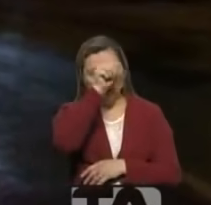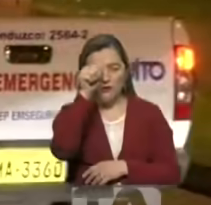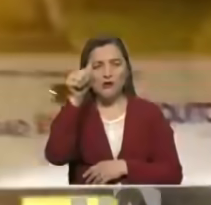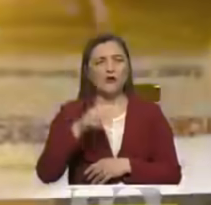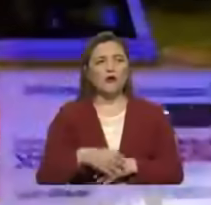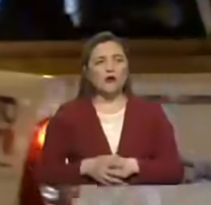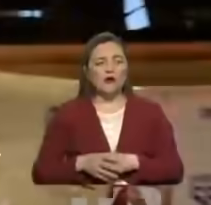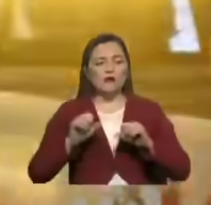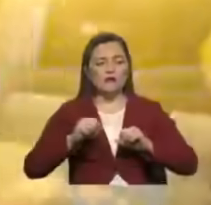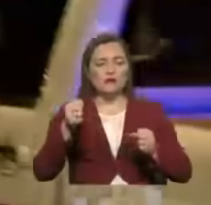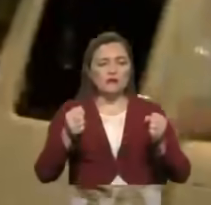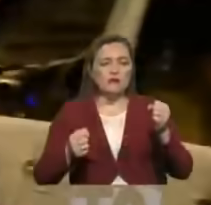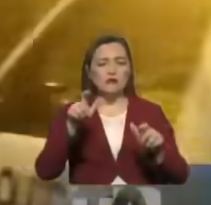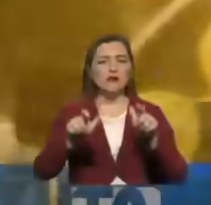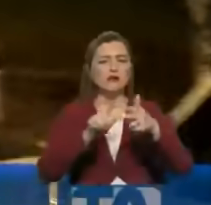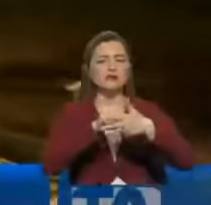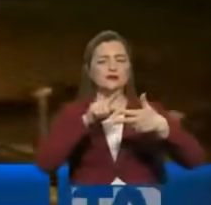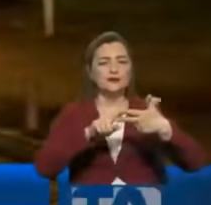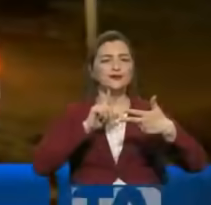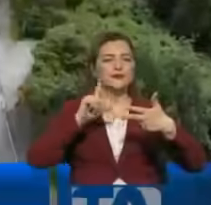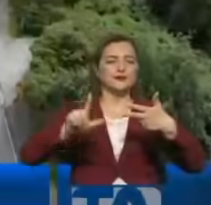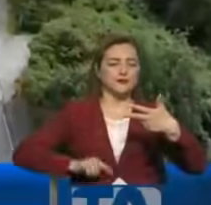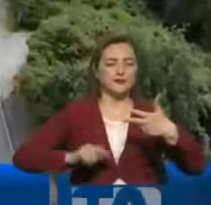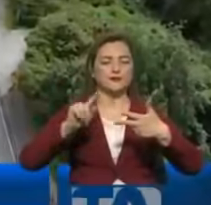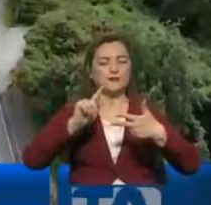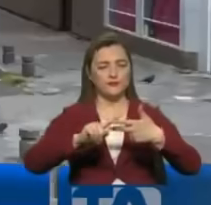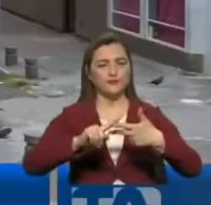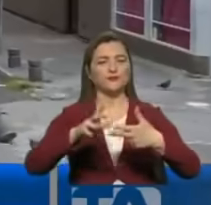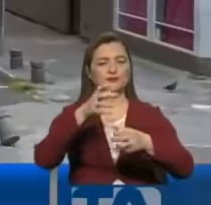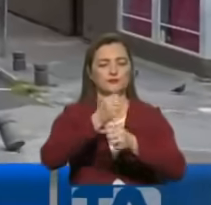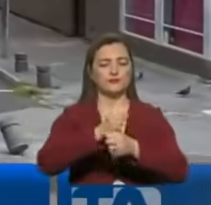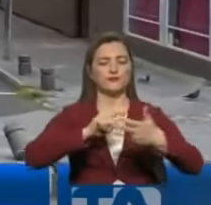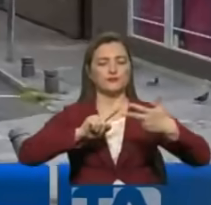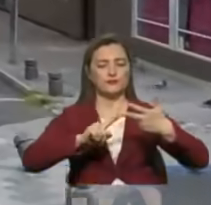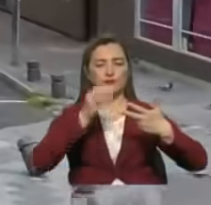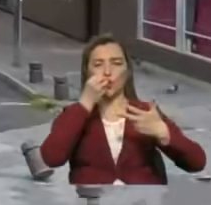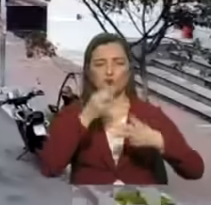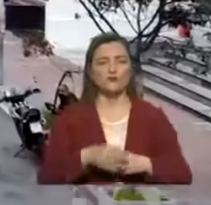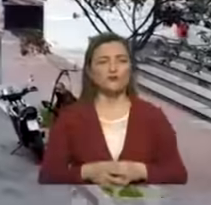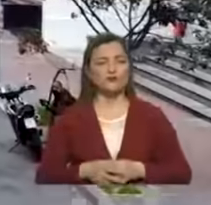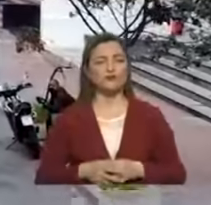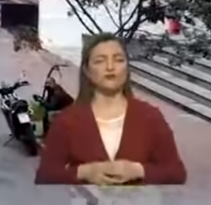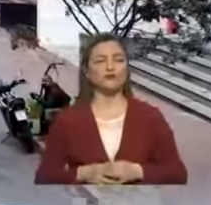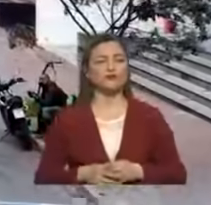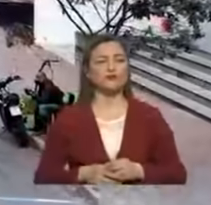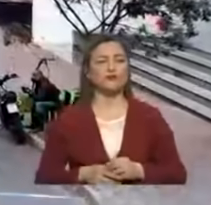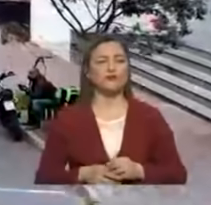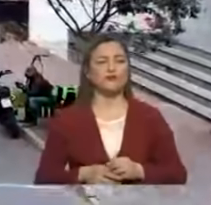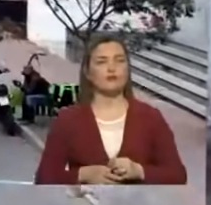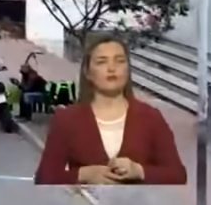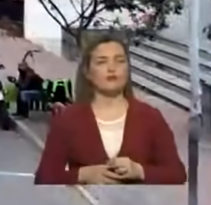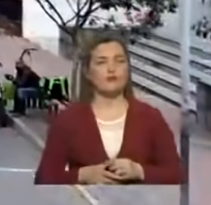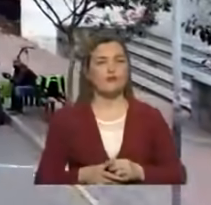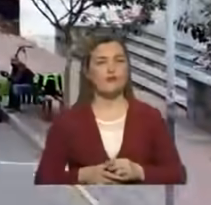domingo solo podrán circular aquellos sectores permitidos, como salud, seguridad y alimentos. En Quito, Paul